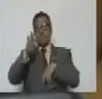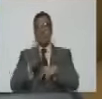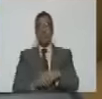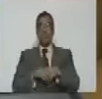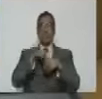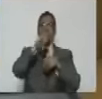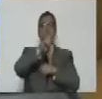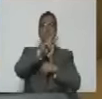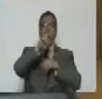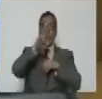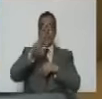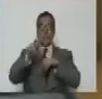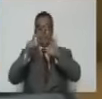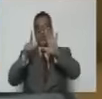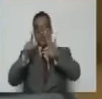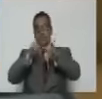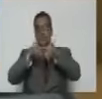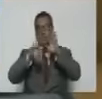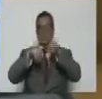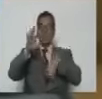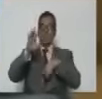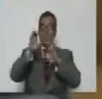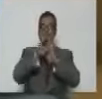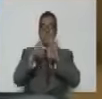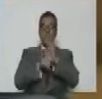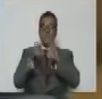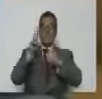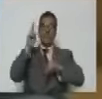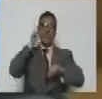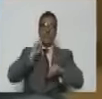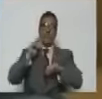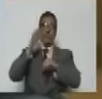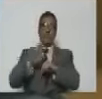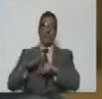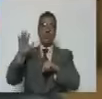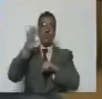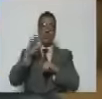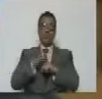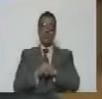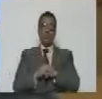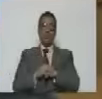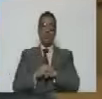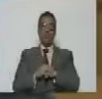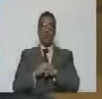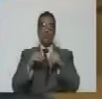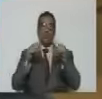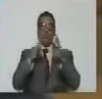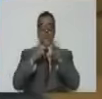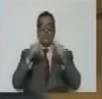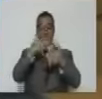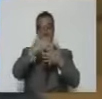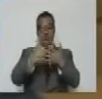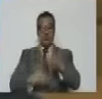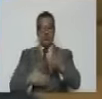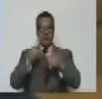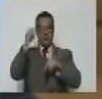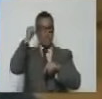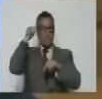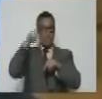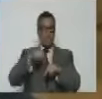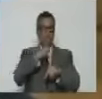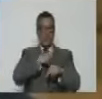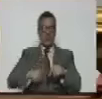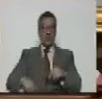14, y 236, numeral 15 de la Constitución de la República Bolivariana de Venezuela. Es todo de la propuesta del orden del día,